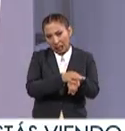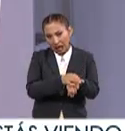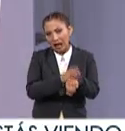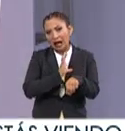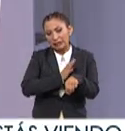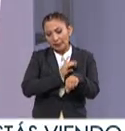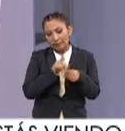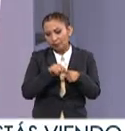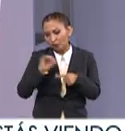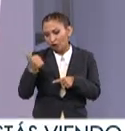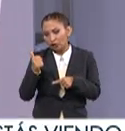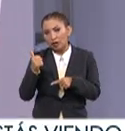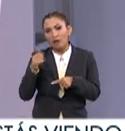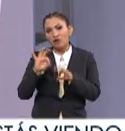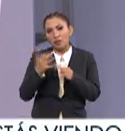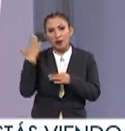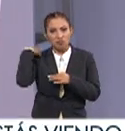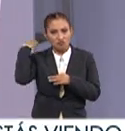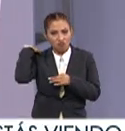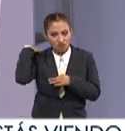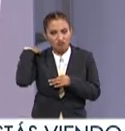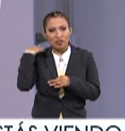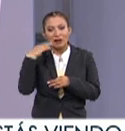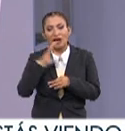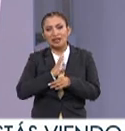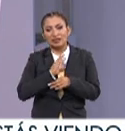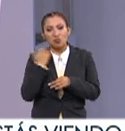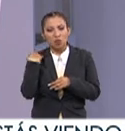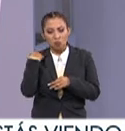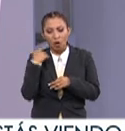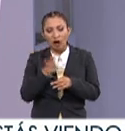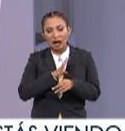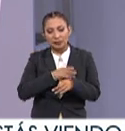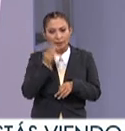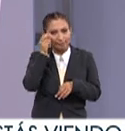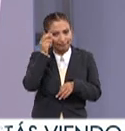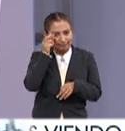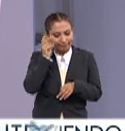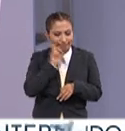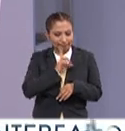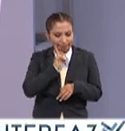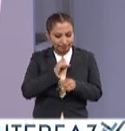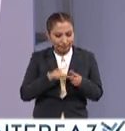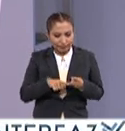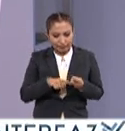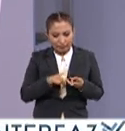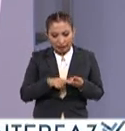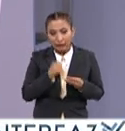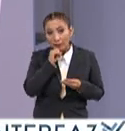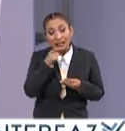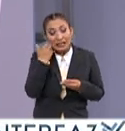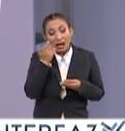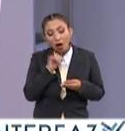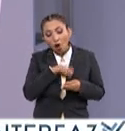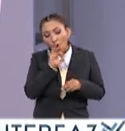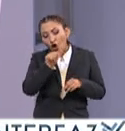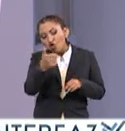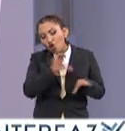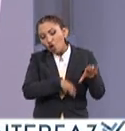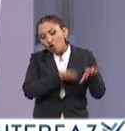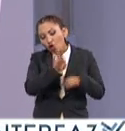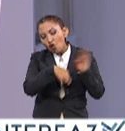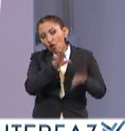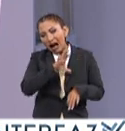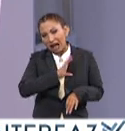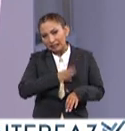para algunas formas de cáncer pulmonar, se está usando en cáncer de mama, se está intentando en otros cánceres